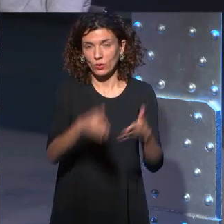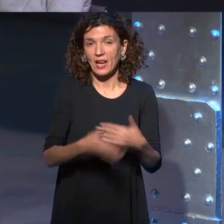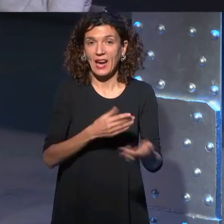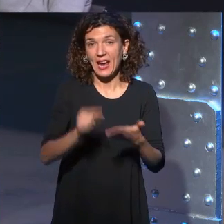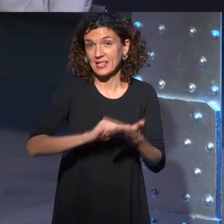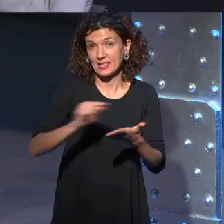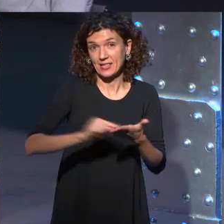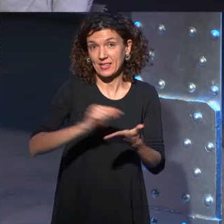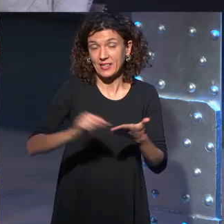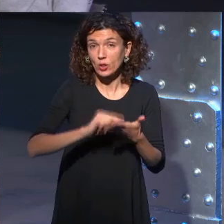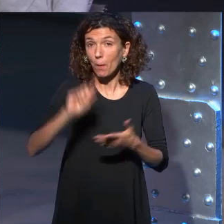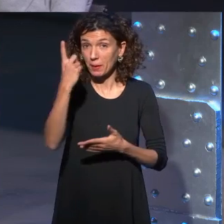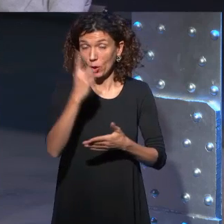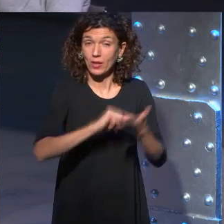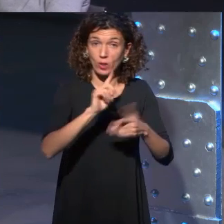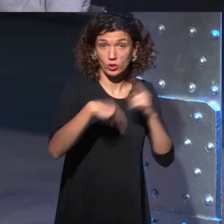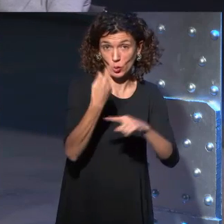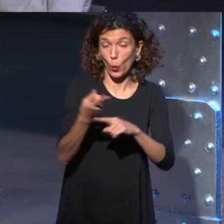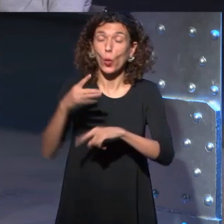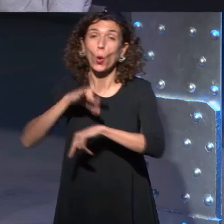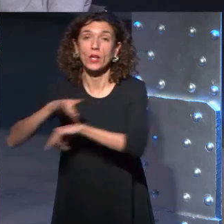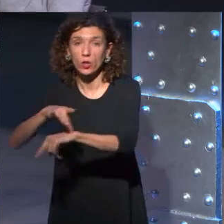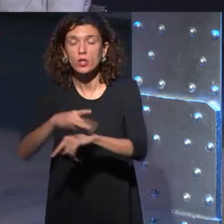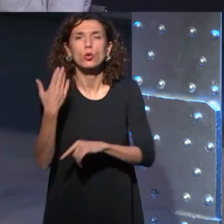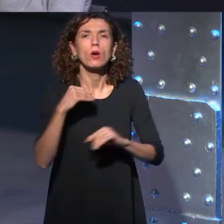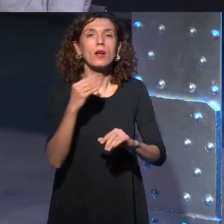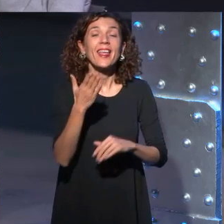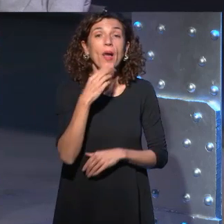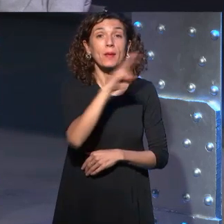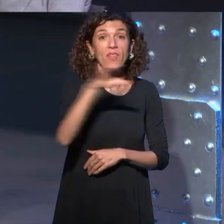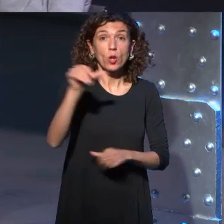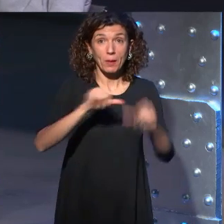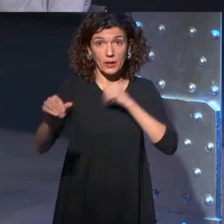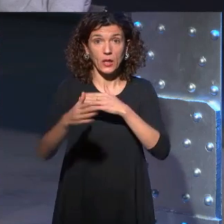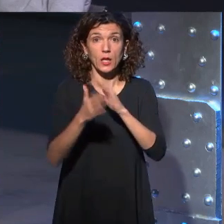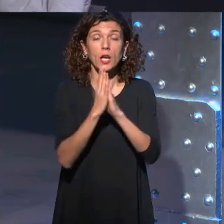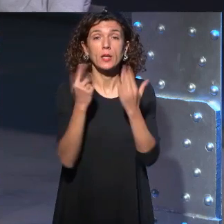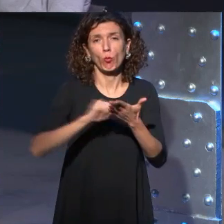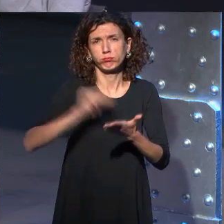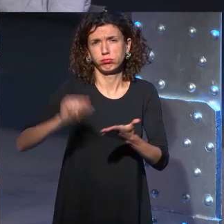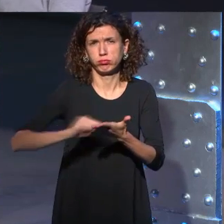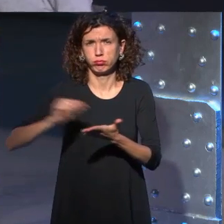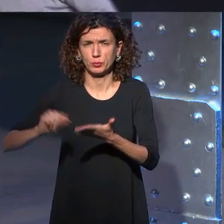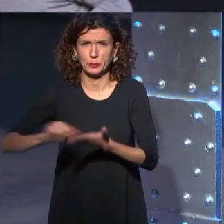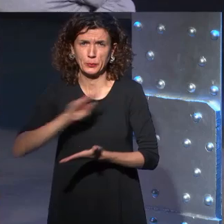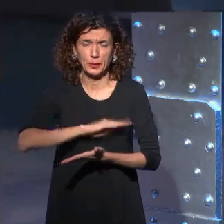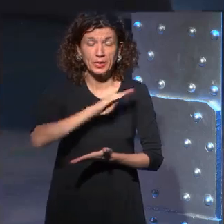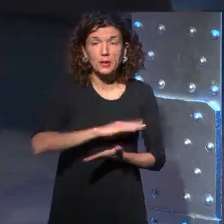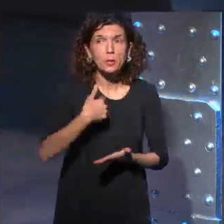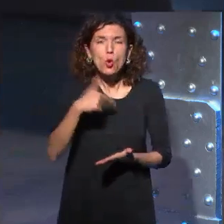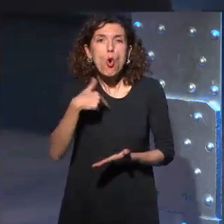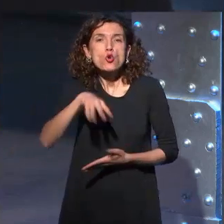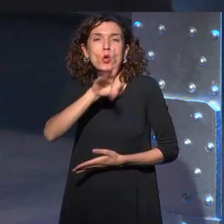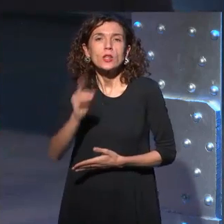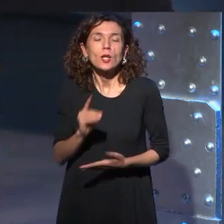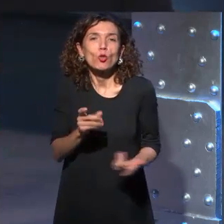antes que guionista, que tú escribes novelas desde los 25 años y que has tenido... Pero no puedo entender cómo